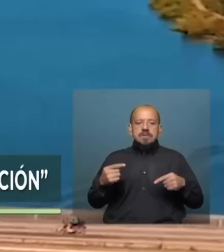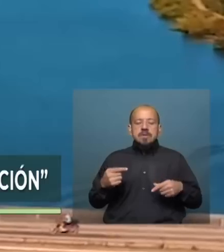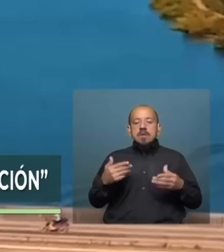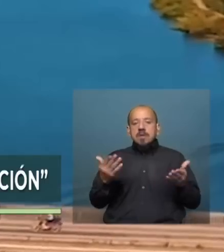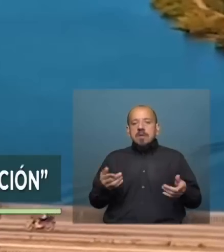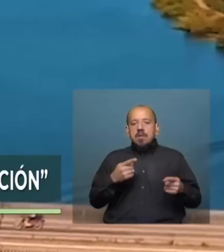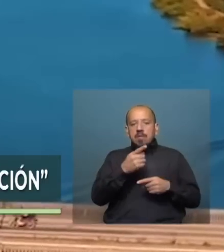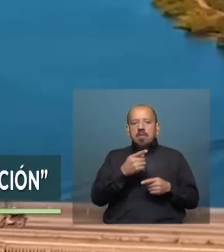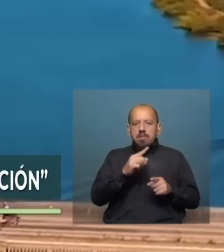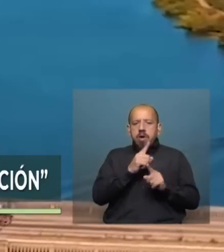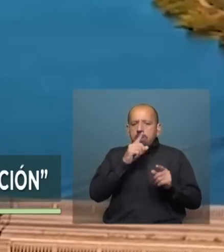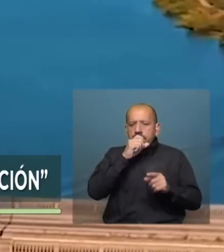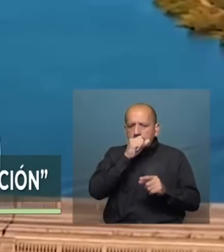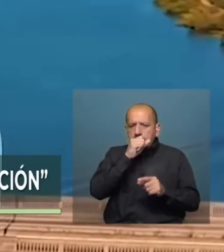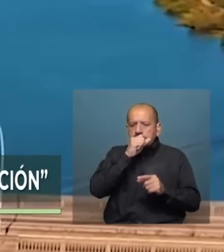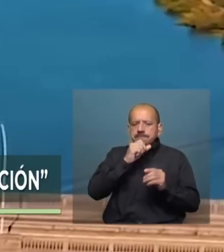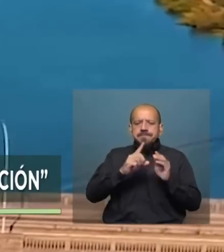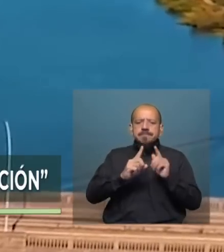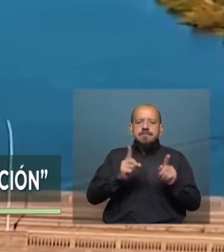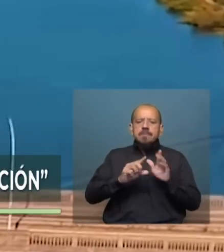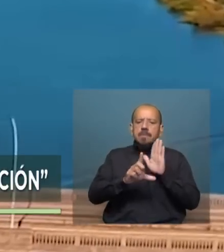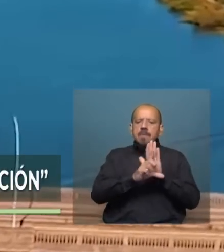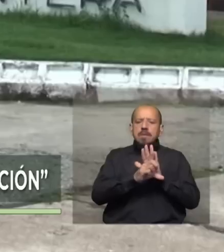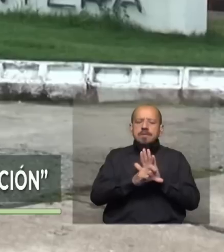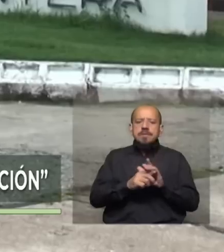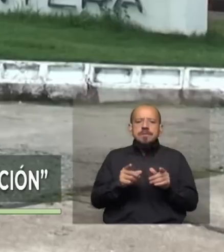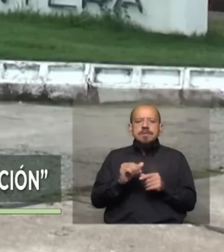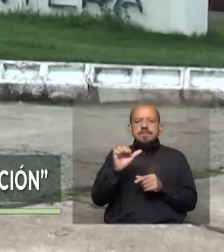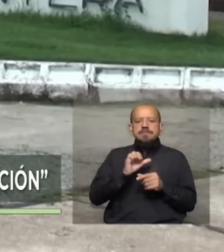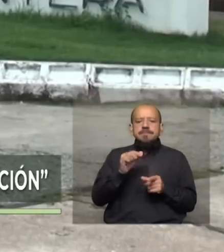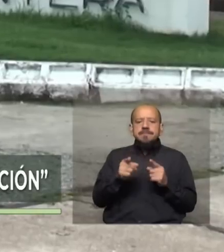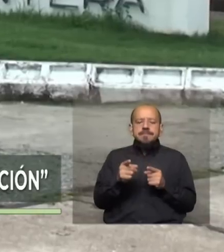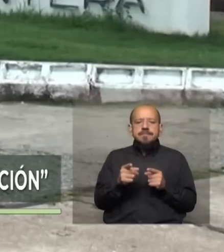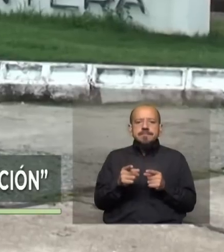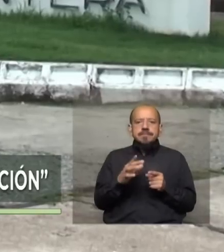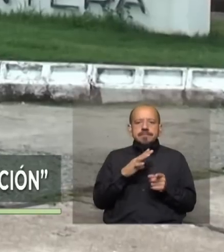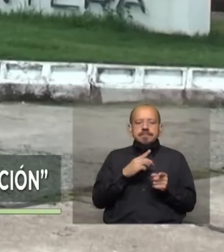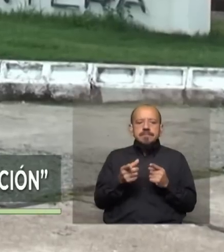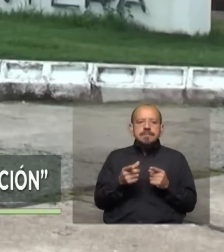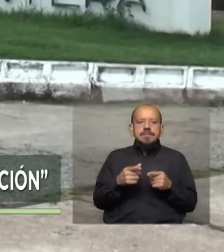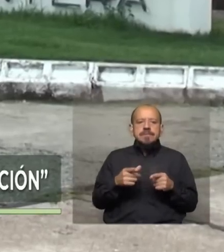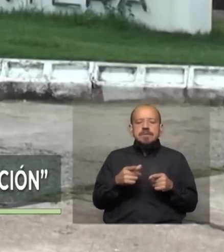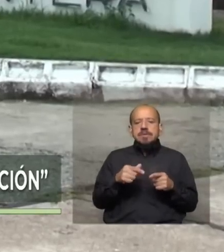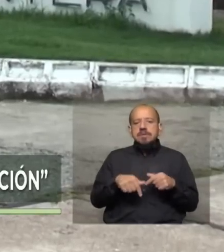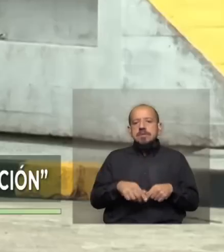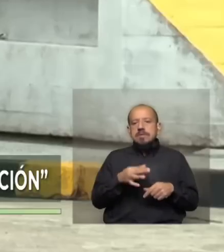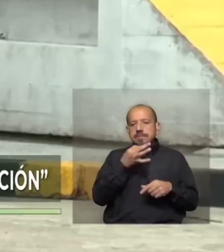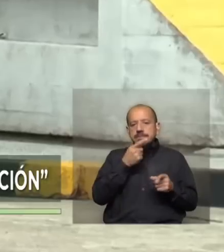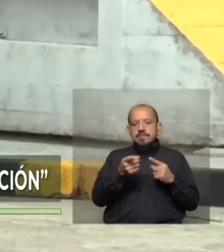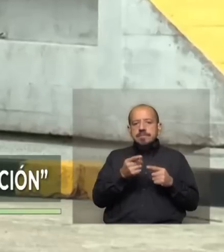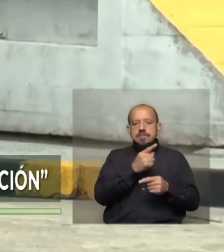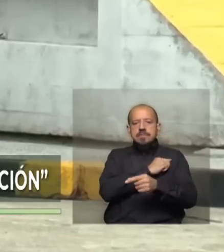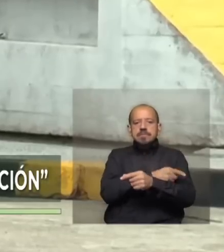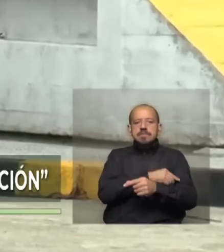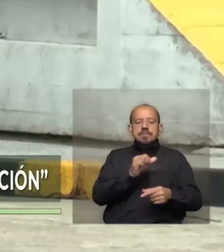de manera ilegal la confederación de cámaras empresariales valoró una serie de medidas anunciadas recientemente por el poder